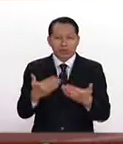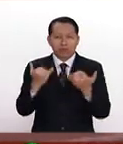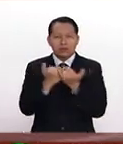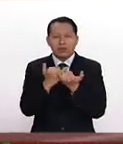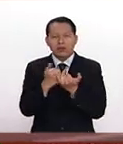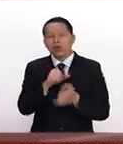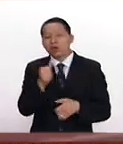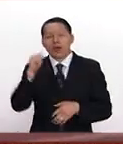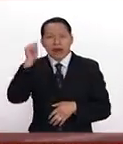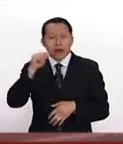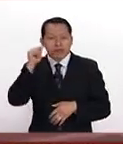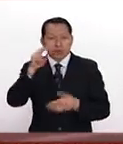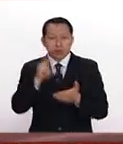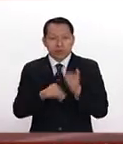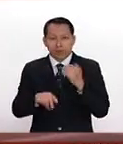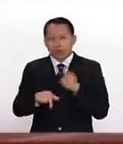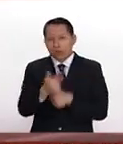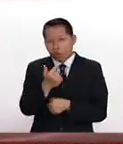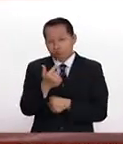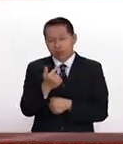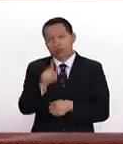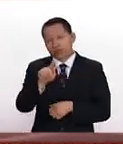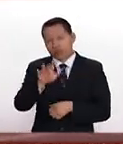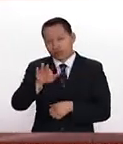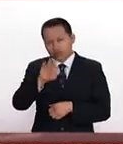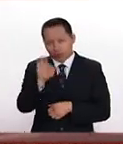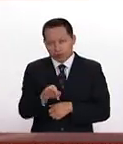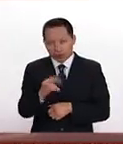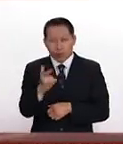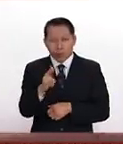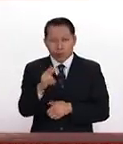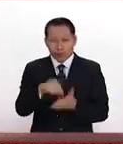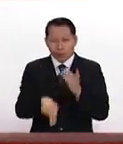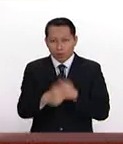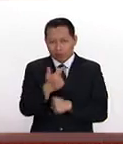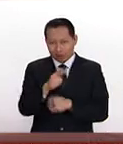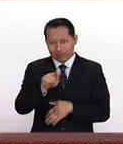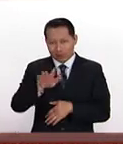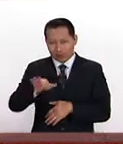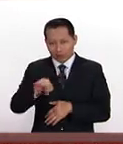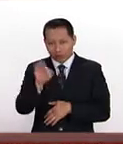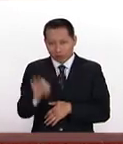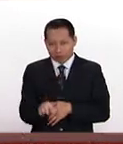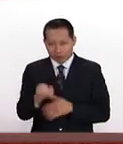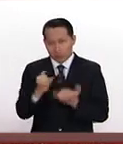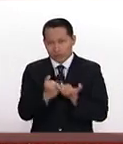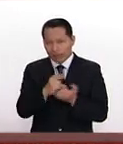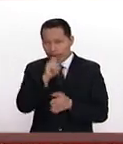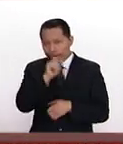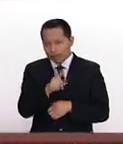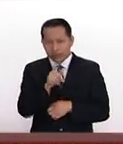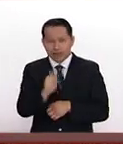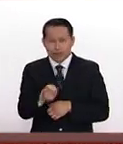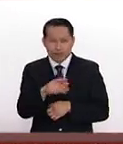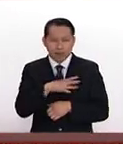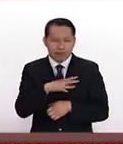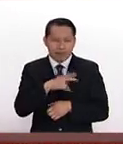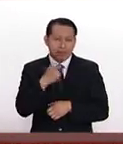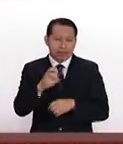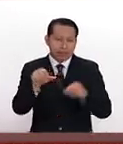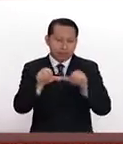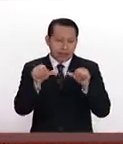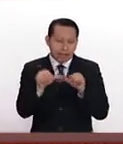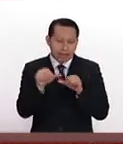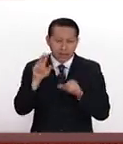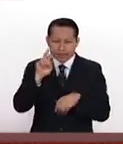en abril del 275 julio del 12 75 que son esos esas áreas que se